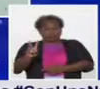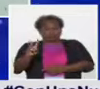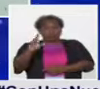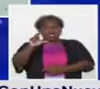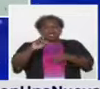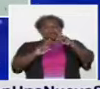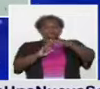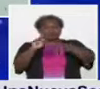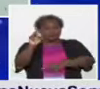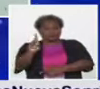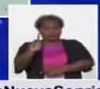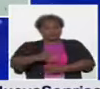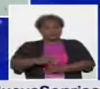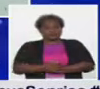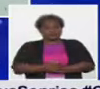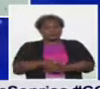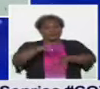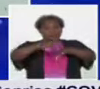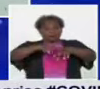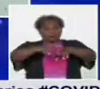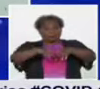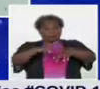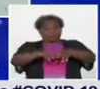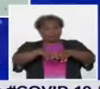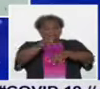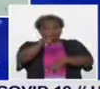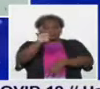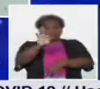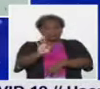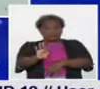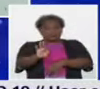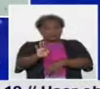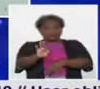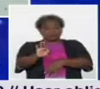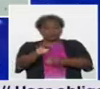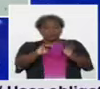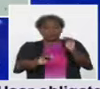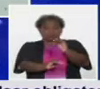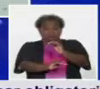1. La Habana, 18 casos menos, pero